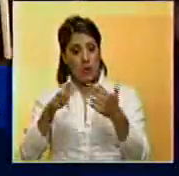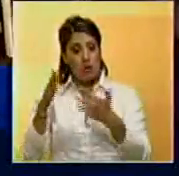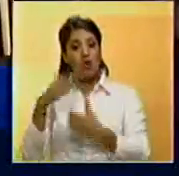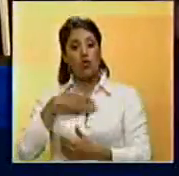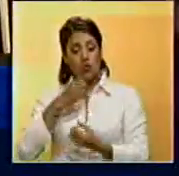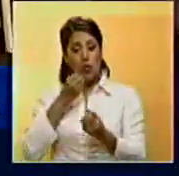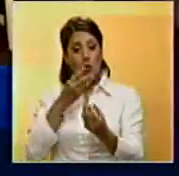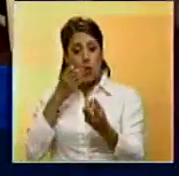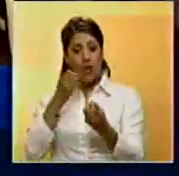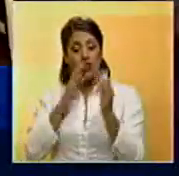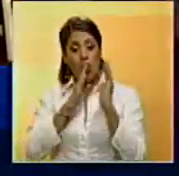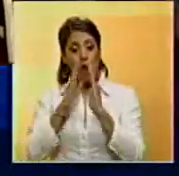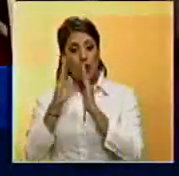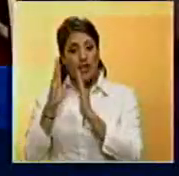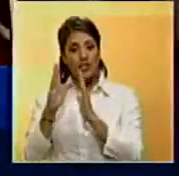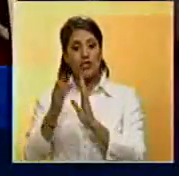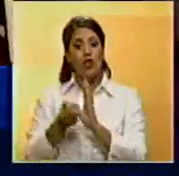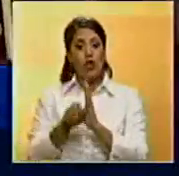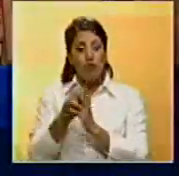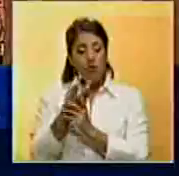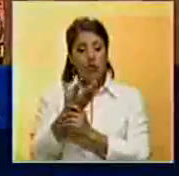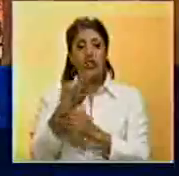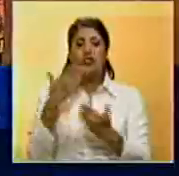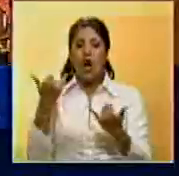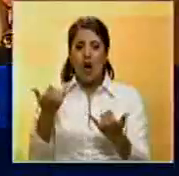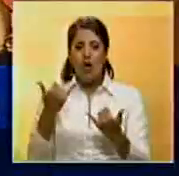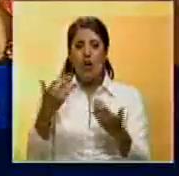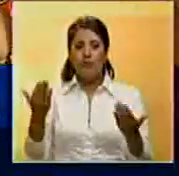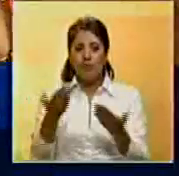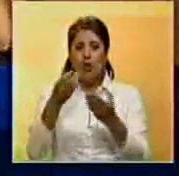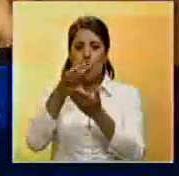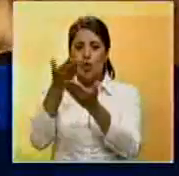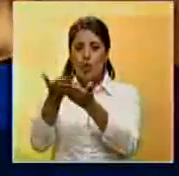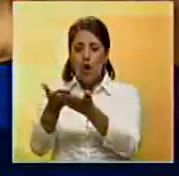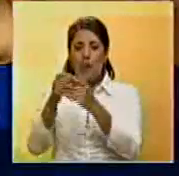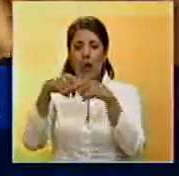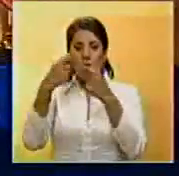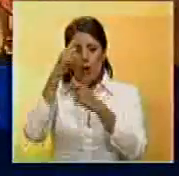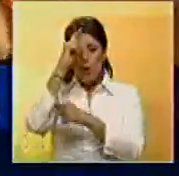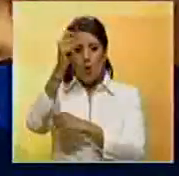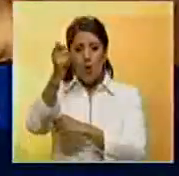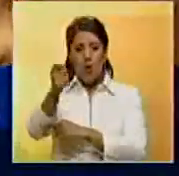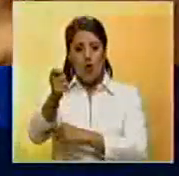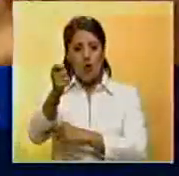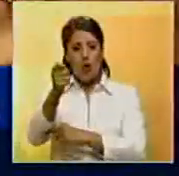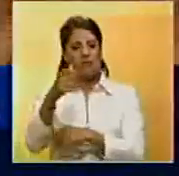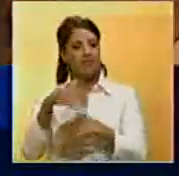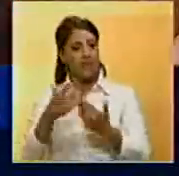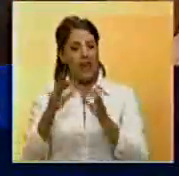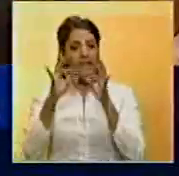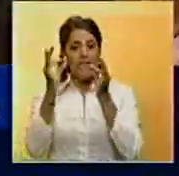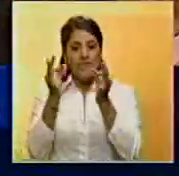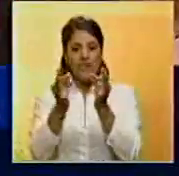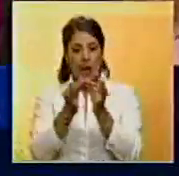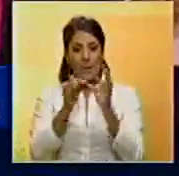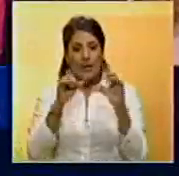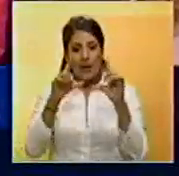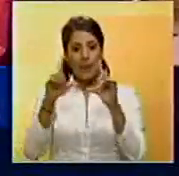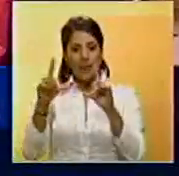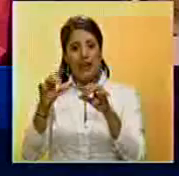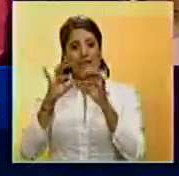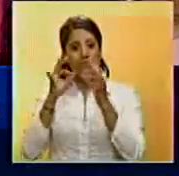podemos comentarles que la organización fundesi ha promovido la entrega de una condecoración a los familiares de las